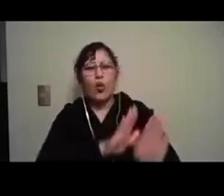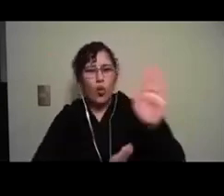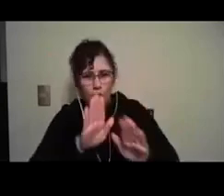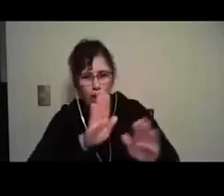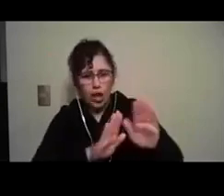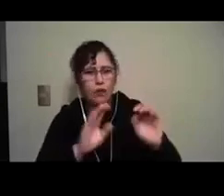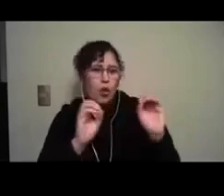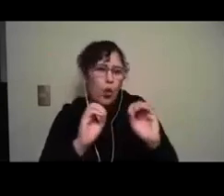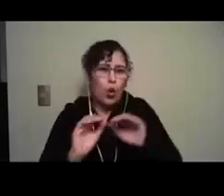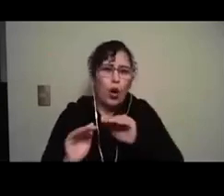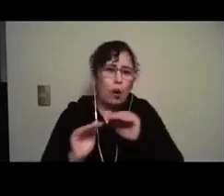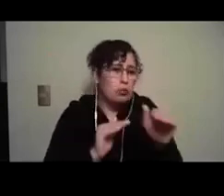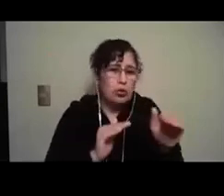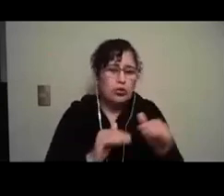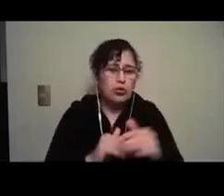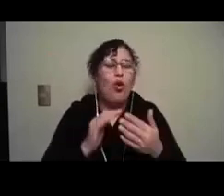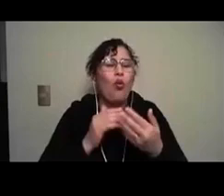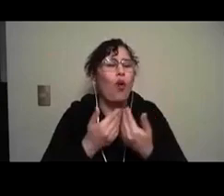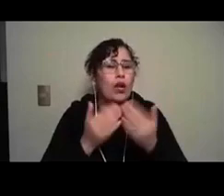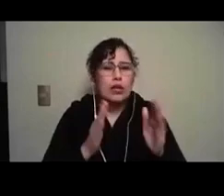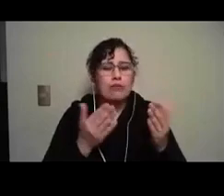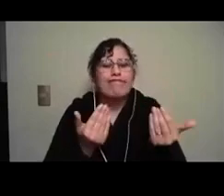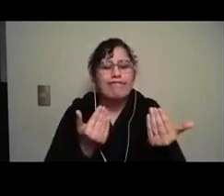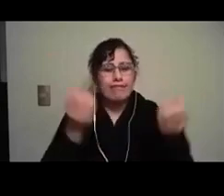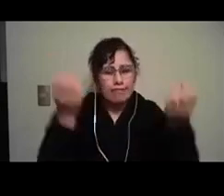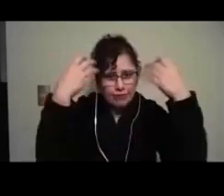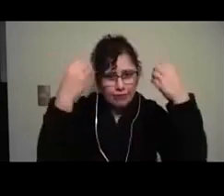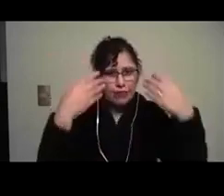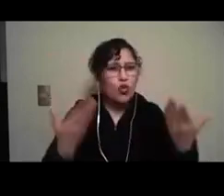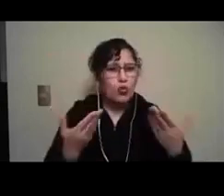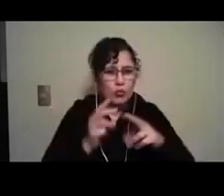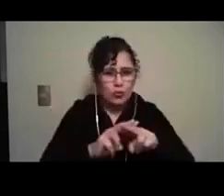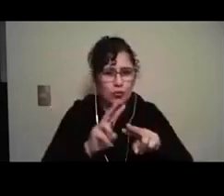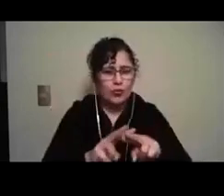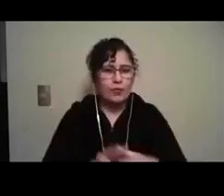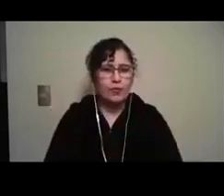requerimientos que la persona con demencia pudiese requerir.